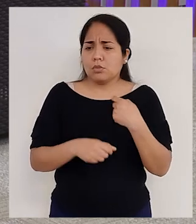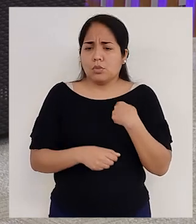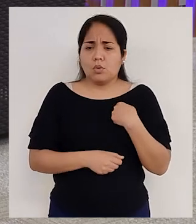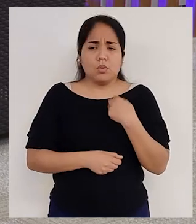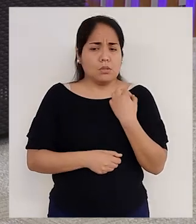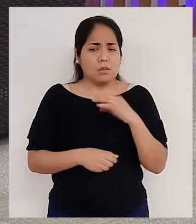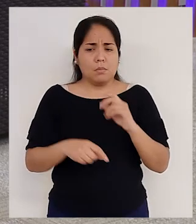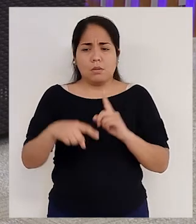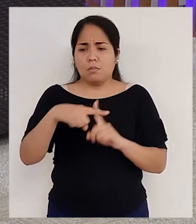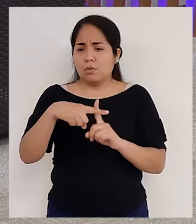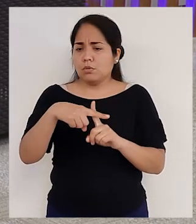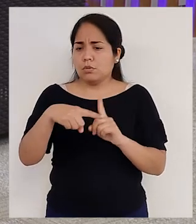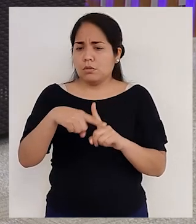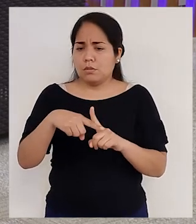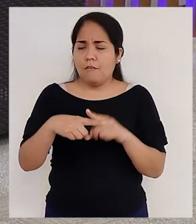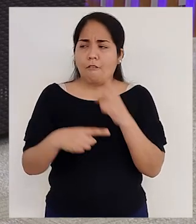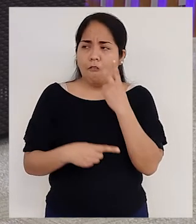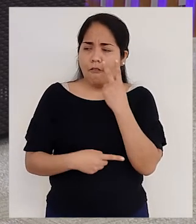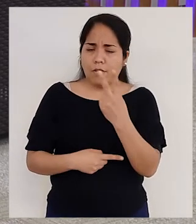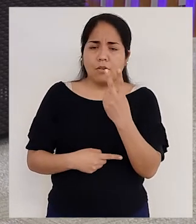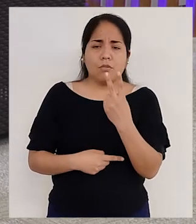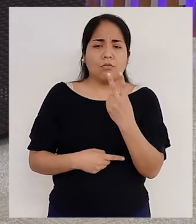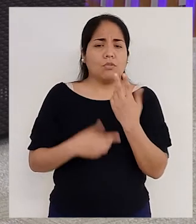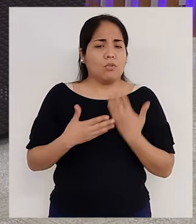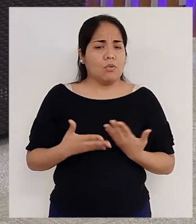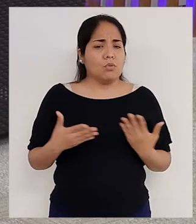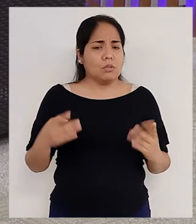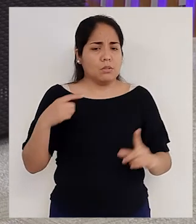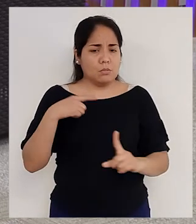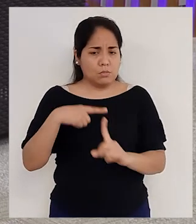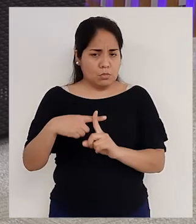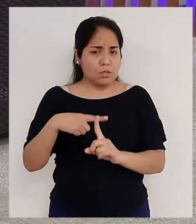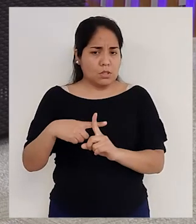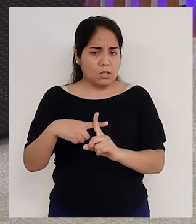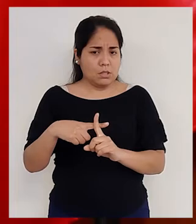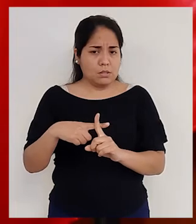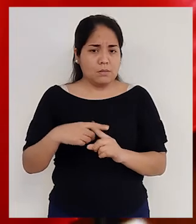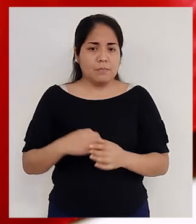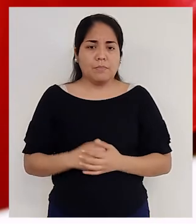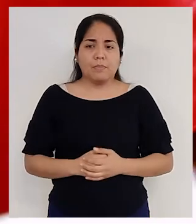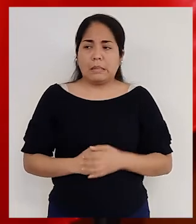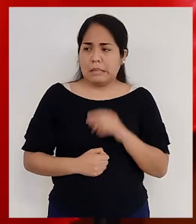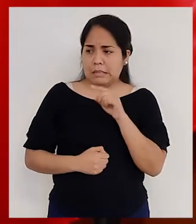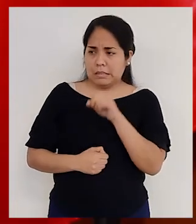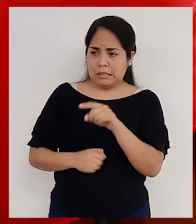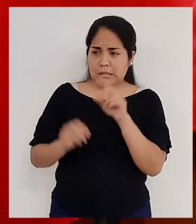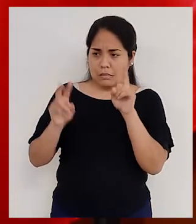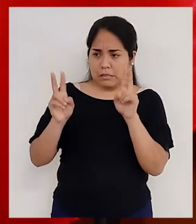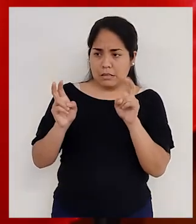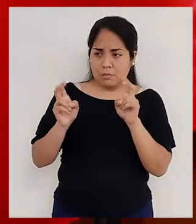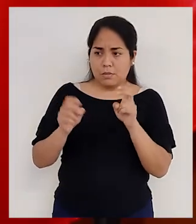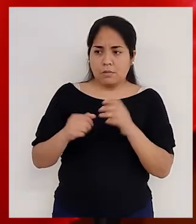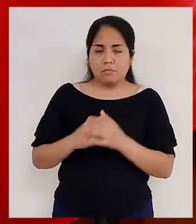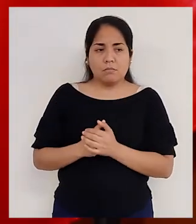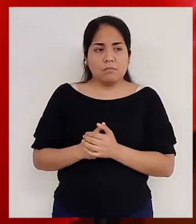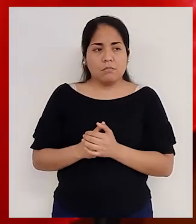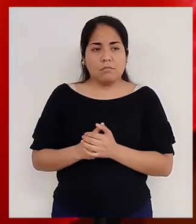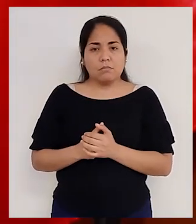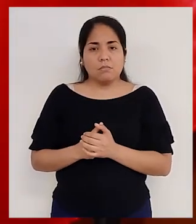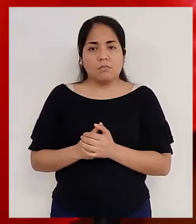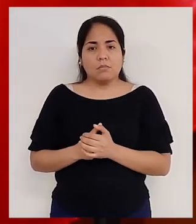soy, digamos, siempre positivo y veo las cosas con la mejor intención. Respecto a